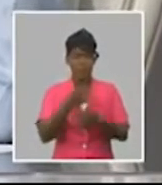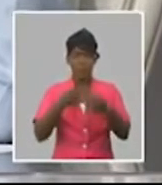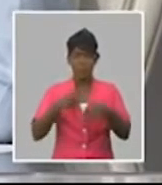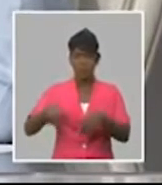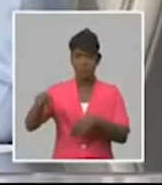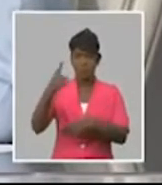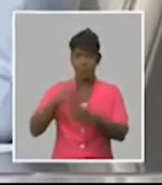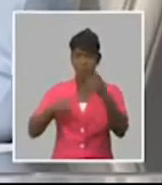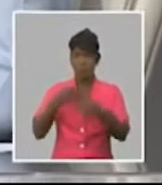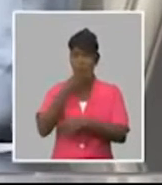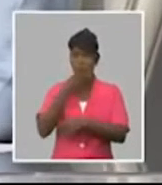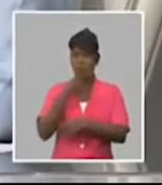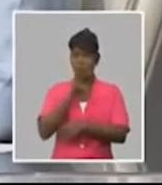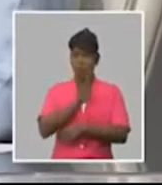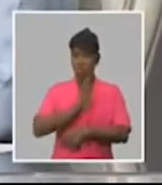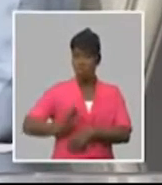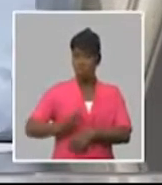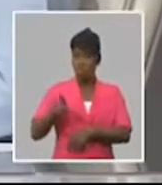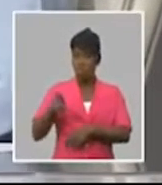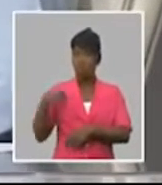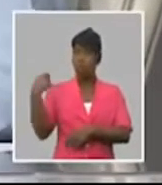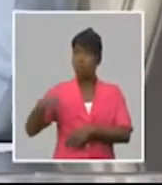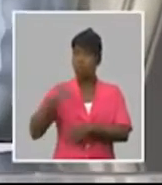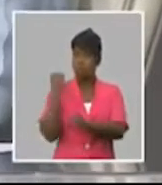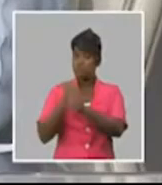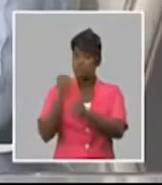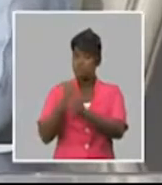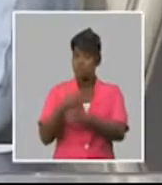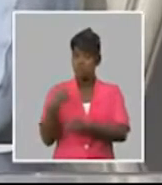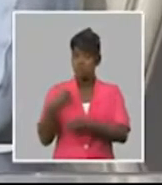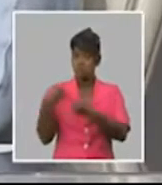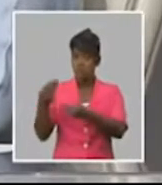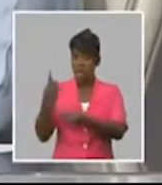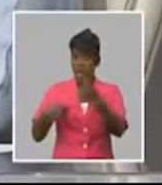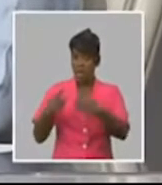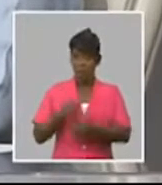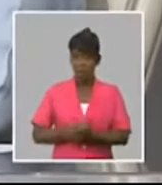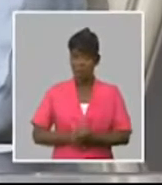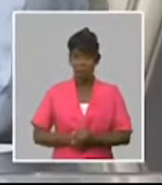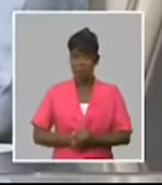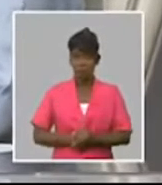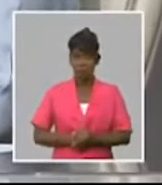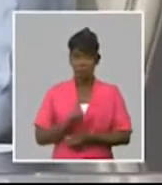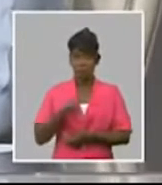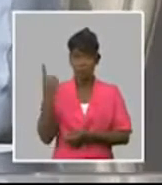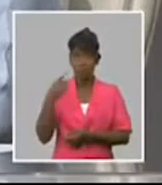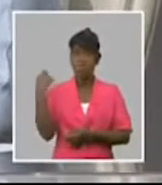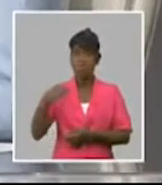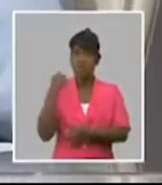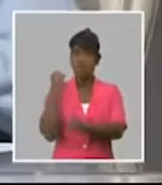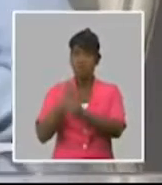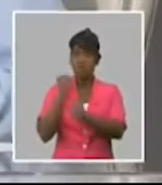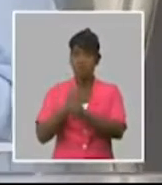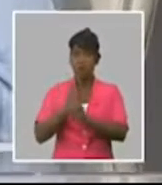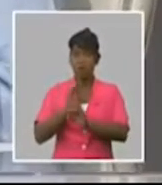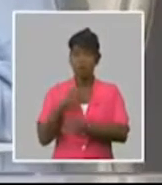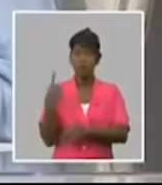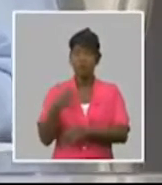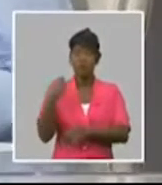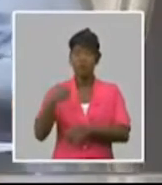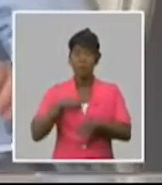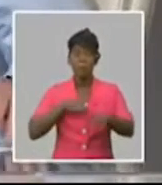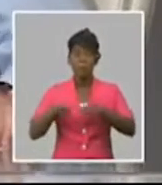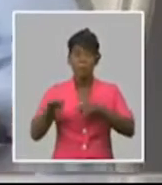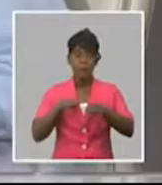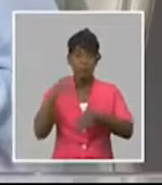trabaje. Y esas condiciones que crear es la única manera que tenemos de salir adelante. Por lo tanto, démosle la bienvenida al ordenamiento monetario, preparémonos para